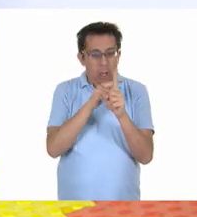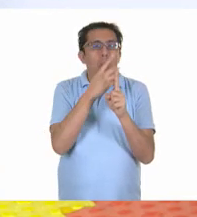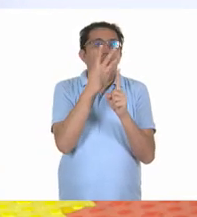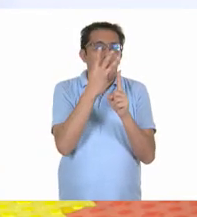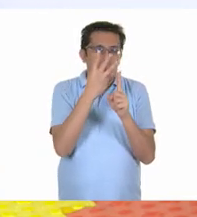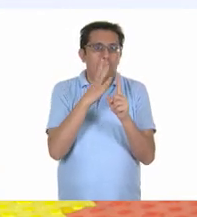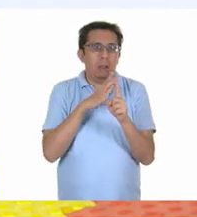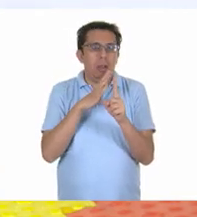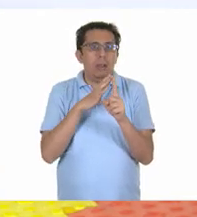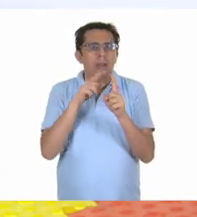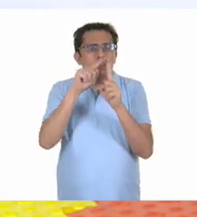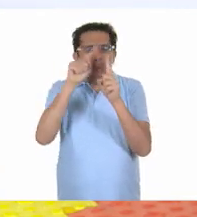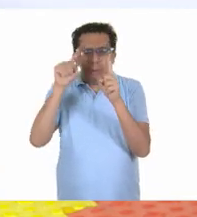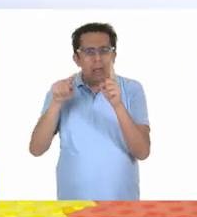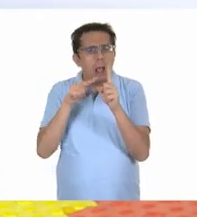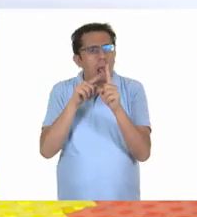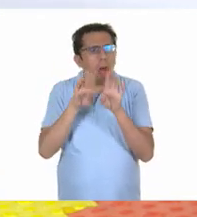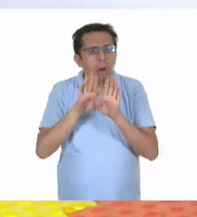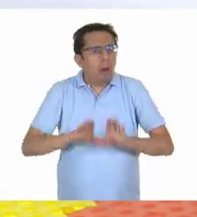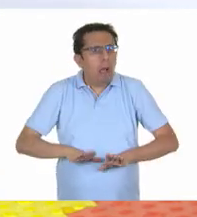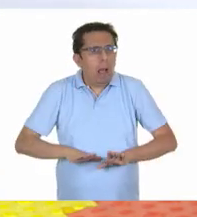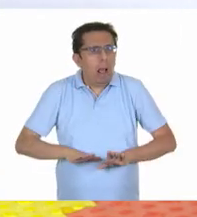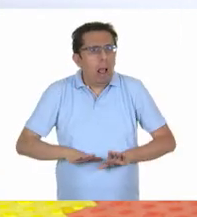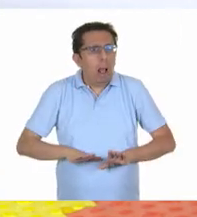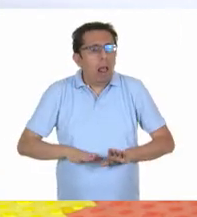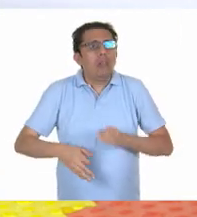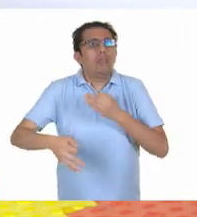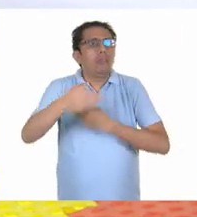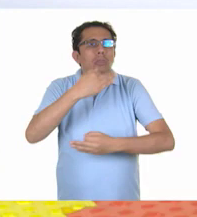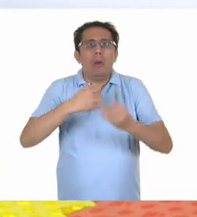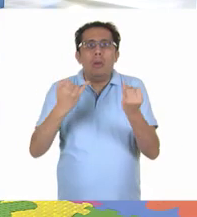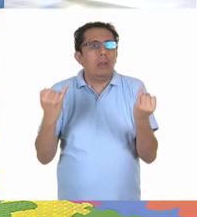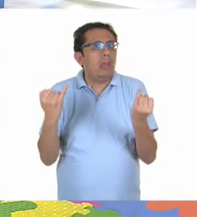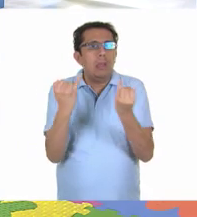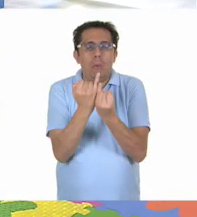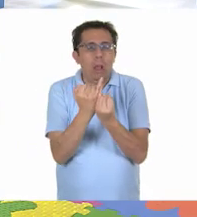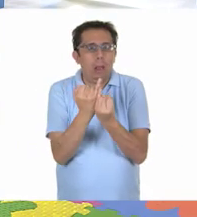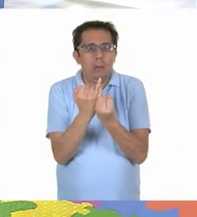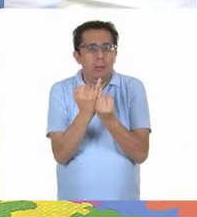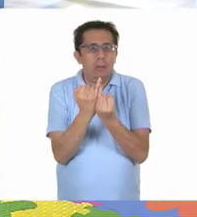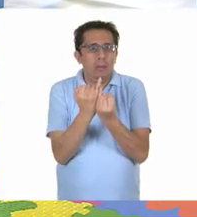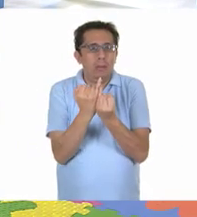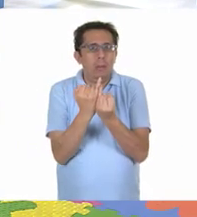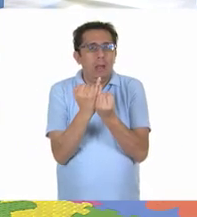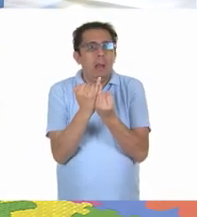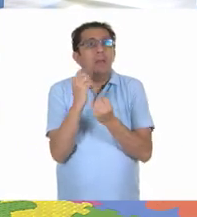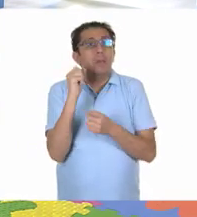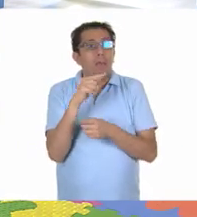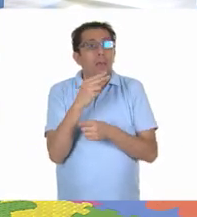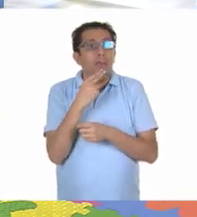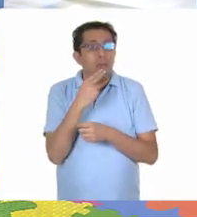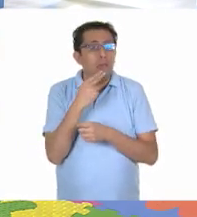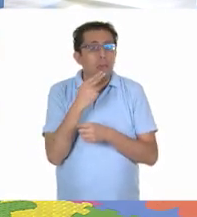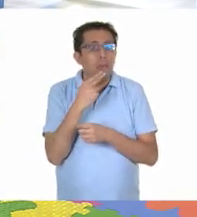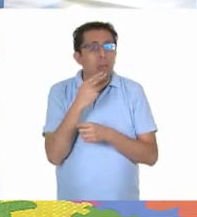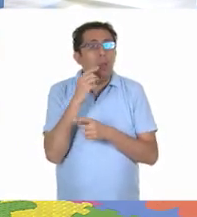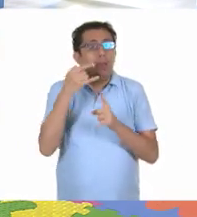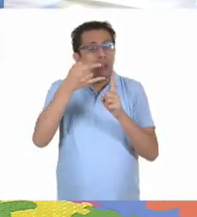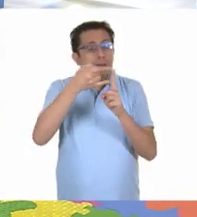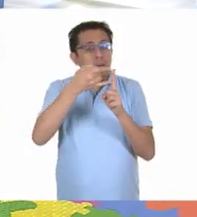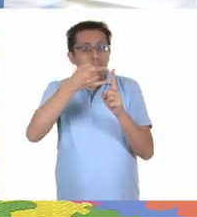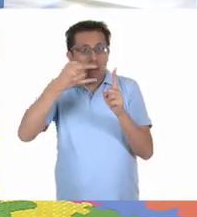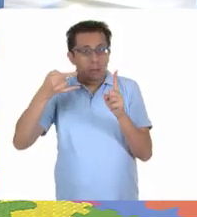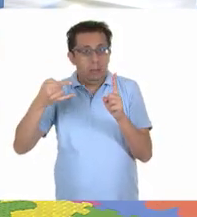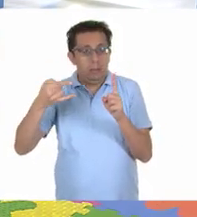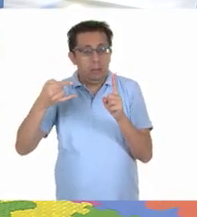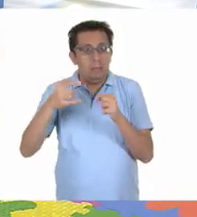vértices y cuatro lados o aristas. ¿Y cómo son sus lados del cuadrado? Todos los lados son iguales. Muy bien. Y